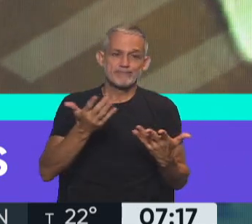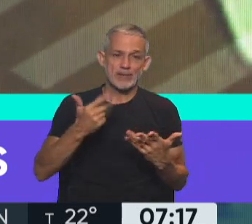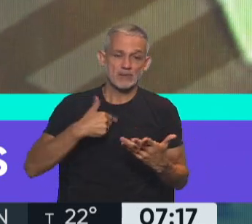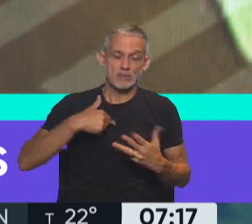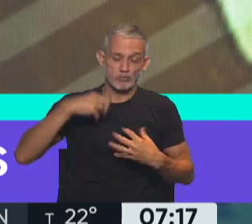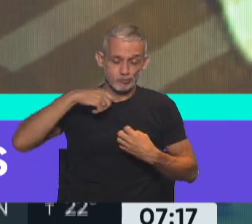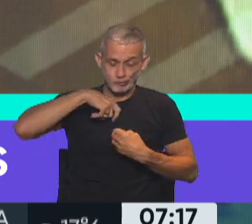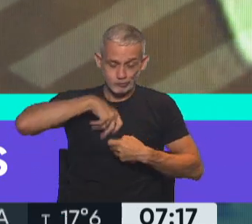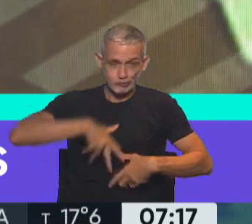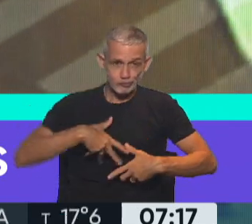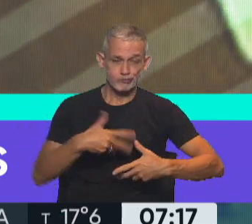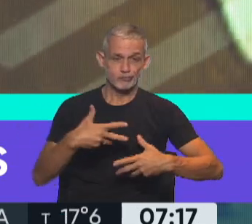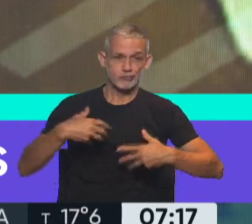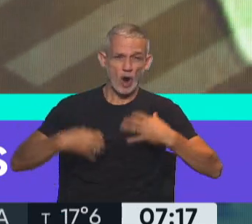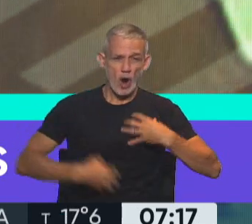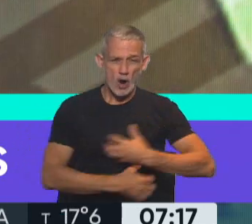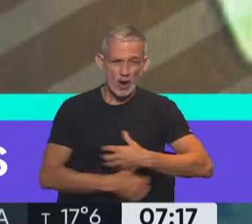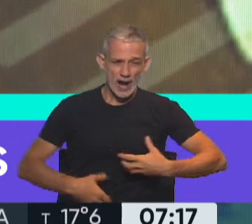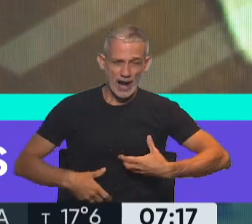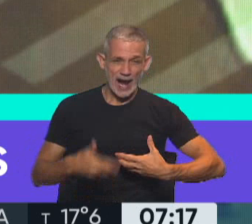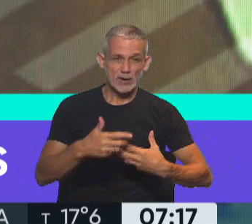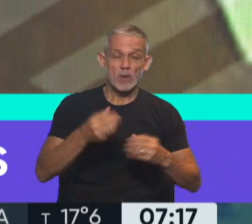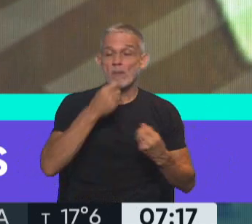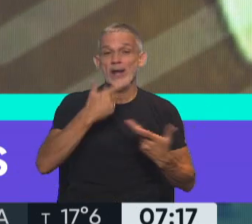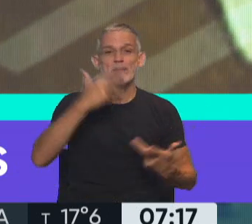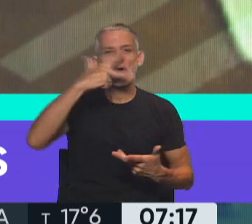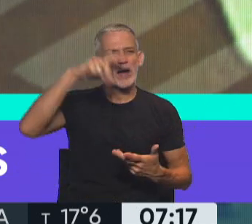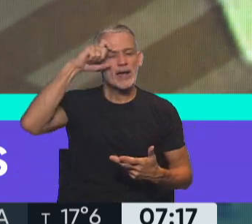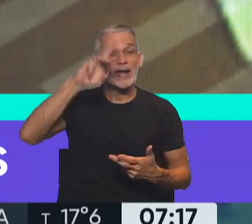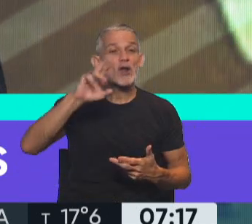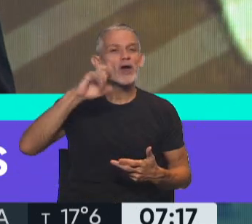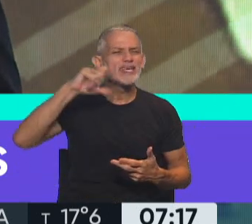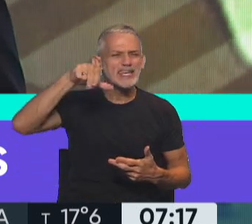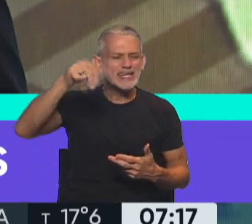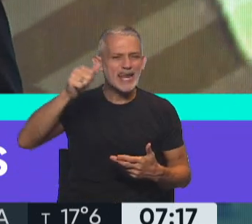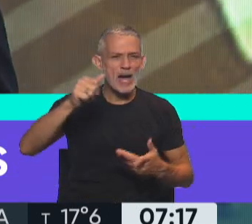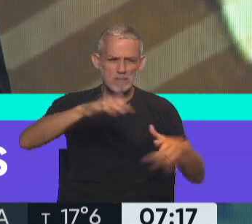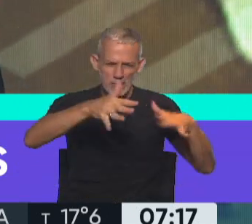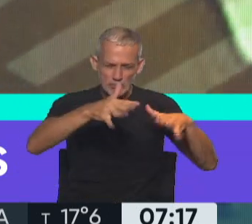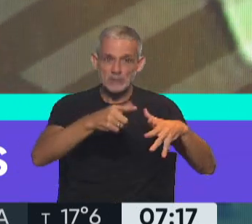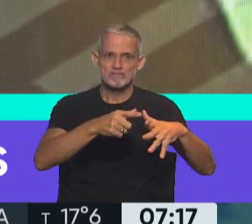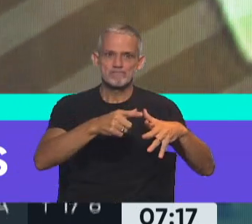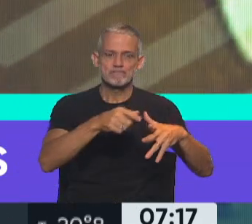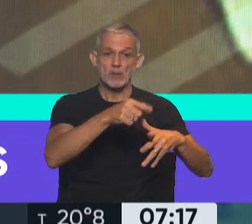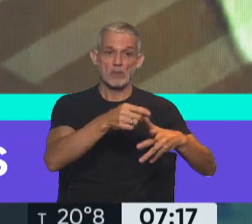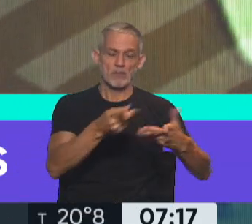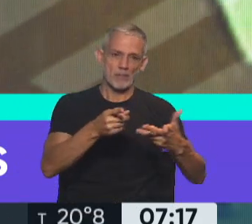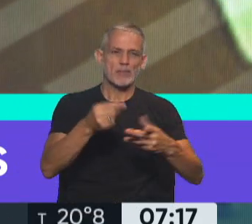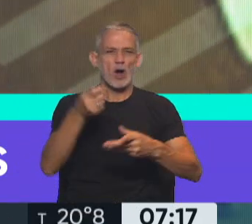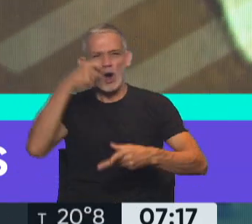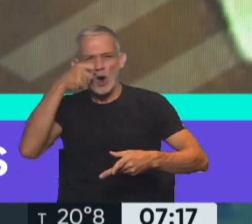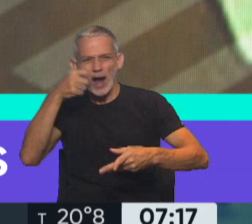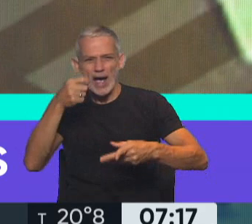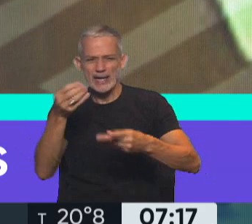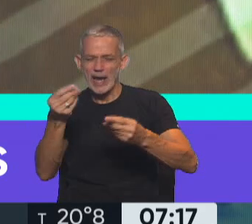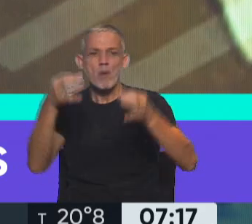de influencia en los órganos a la heroína, por ejemplo. Es una sustancia que se usa para cortar la